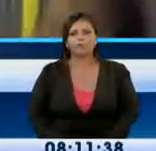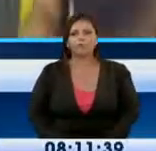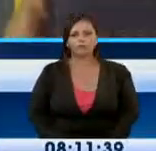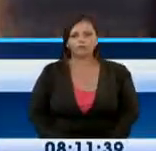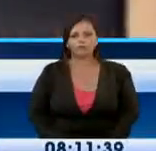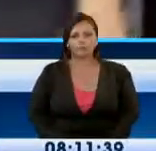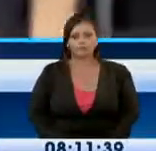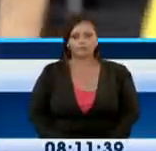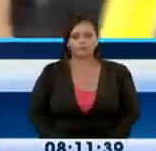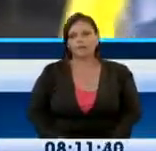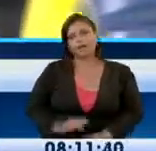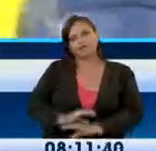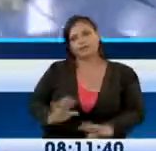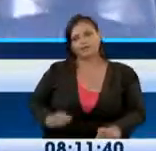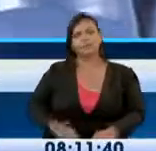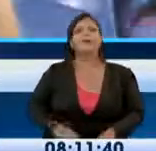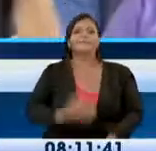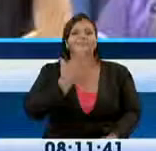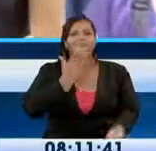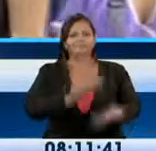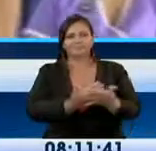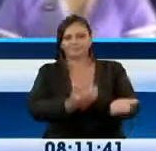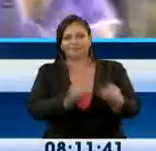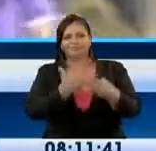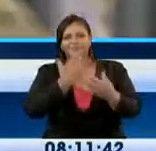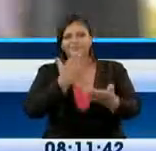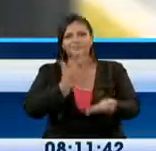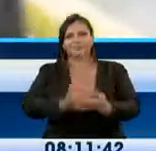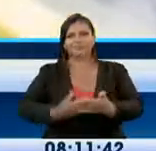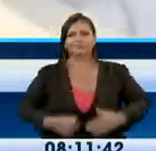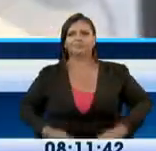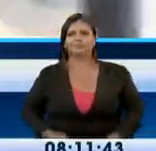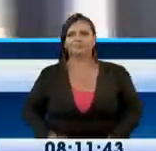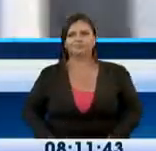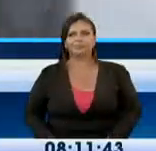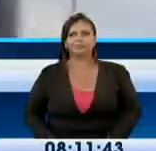Ya, niña, okay. Eso es todo. Muchas gracias por esa información. Está aquí el conductor. ¿Usted puede